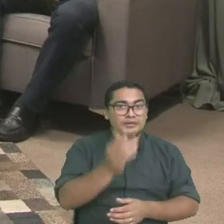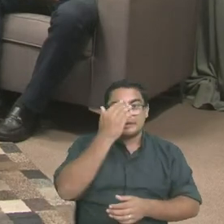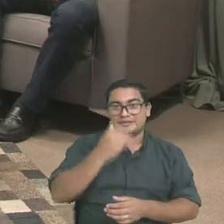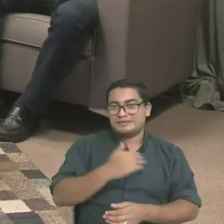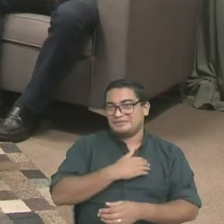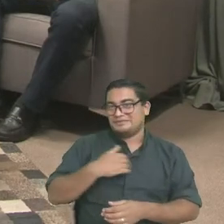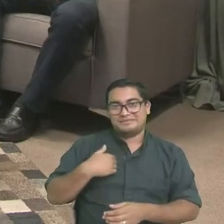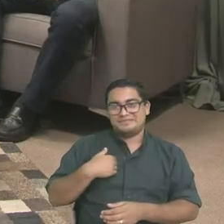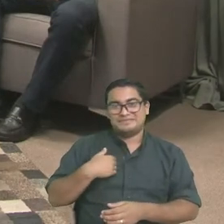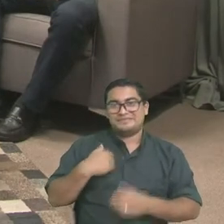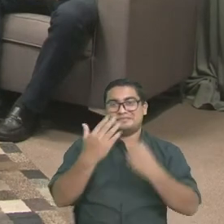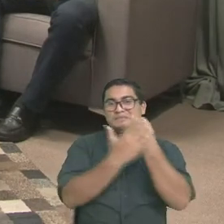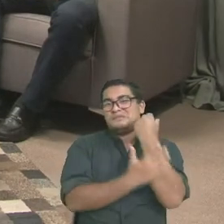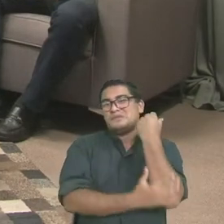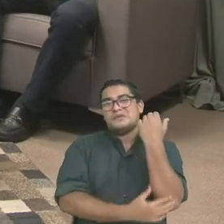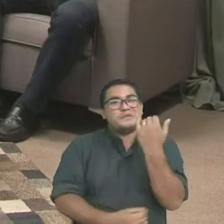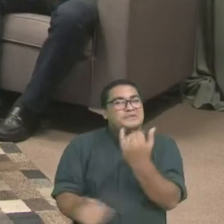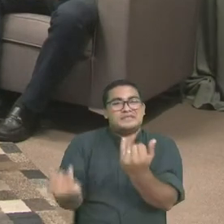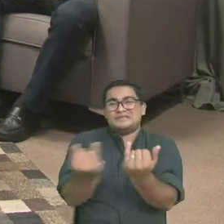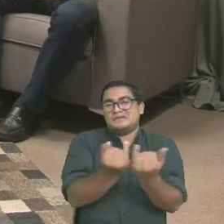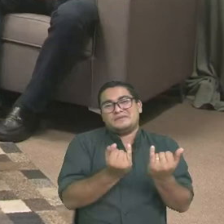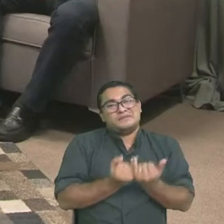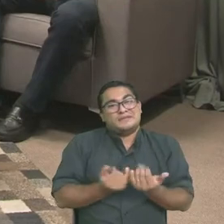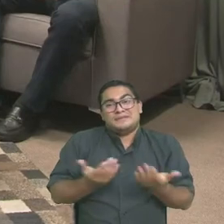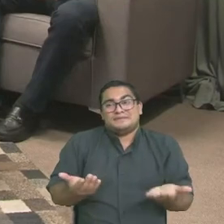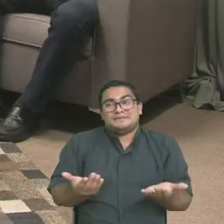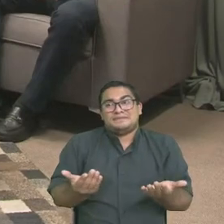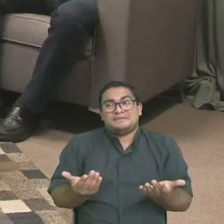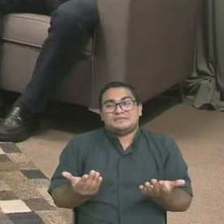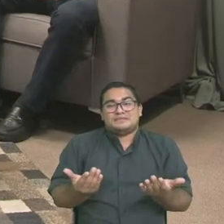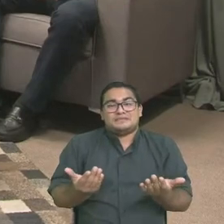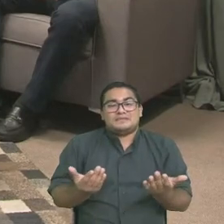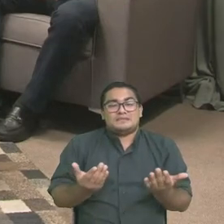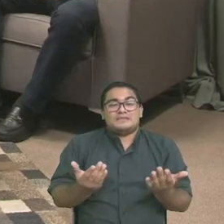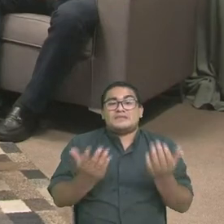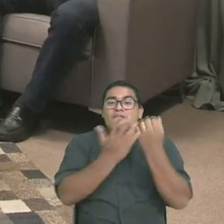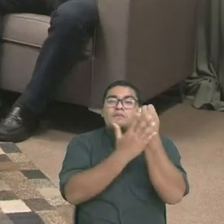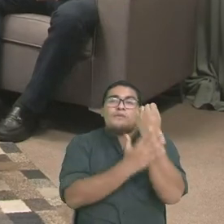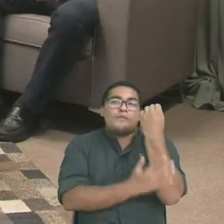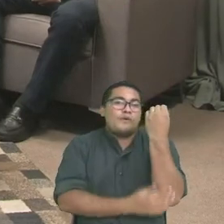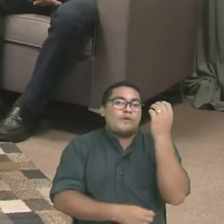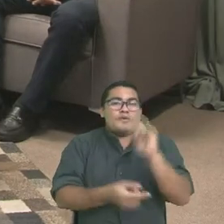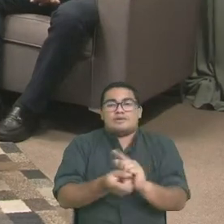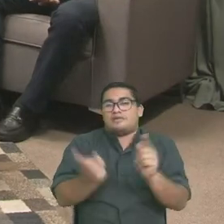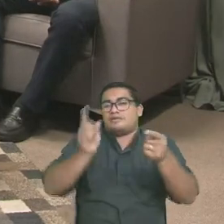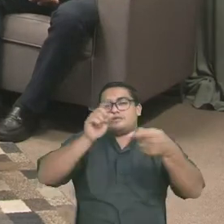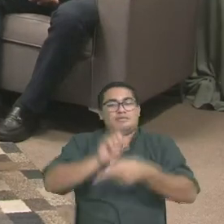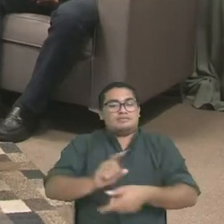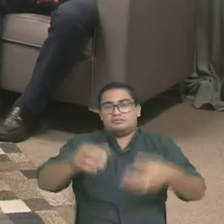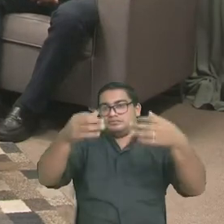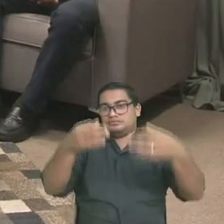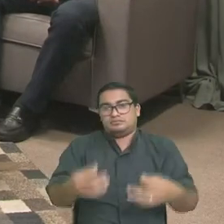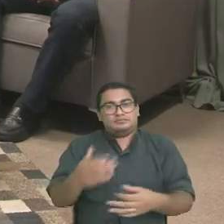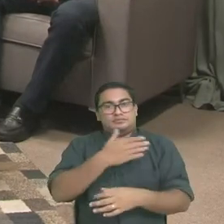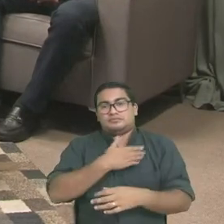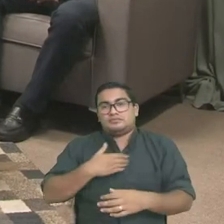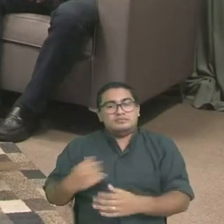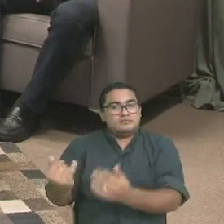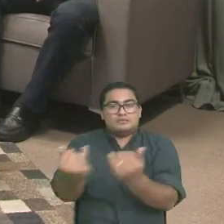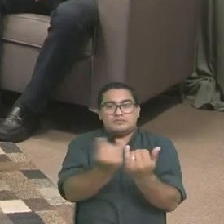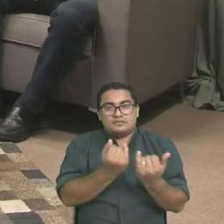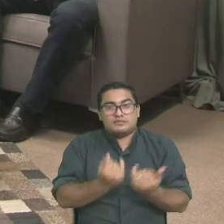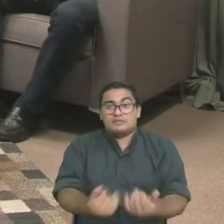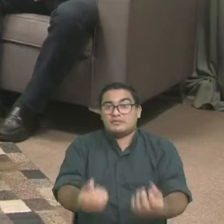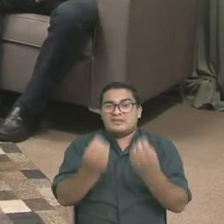La pobreza golpea por parejo, entonces la reducción de la pobreza también tiene que ser pareja. Y hay muchos